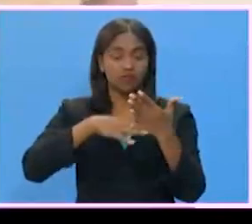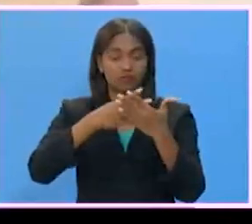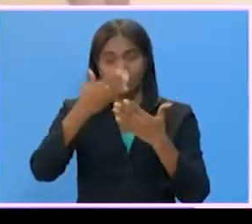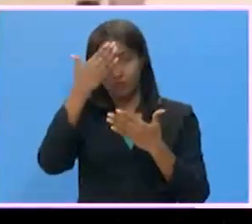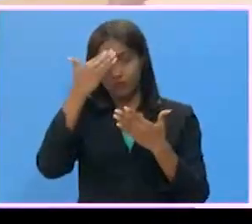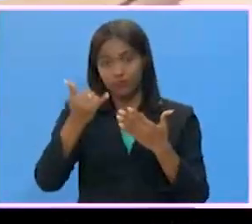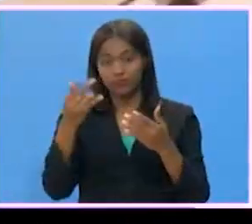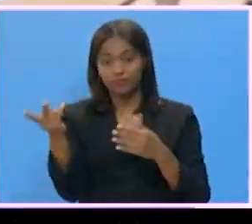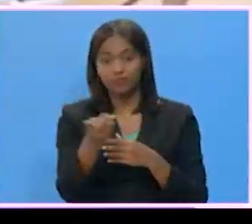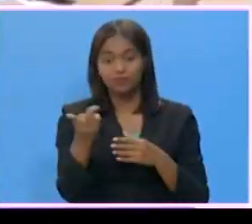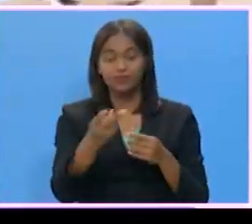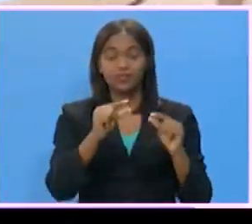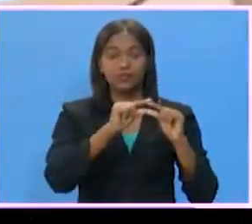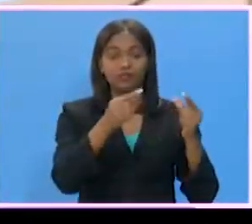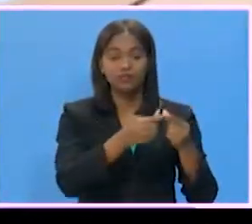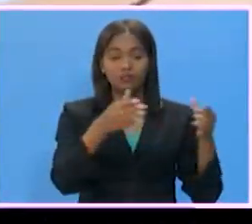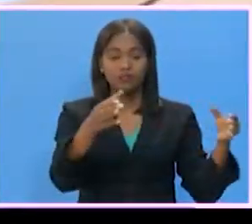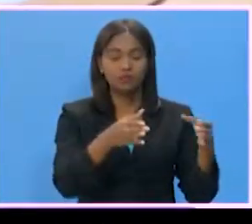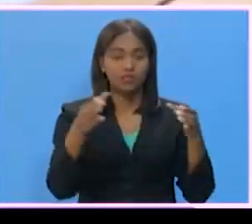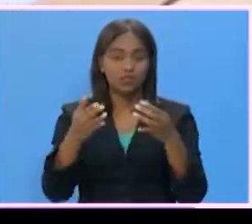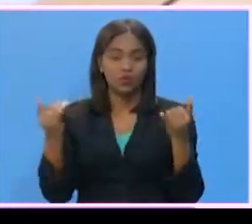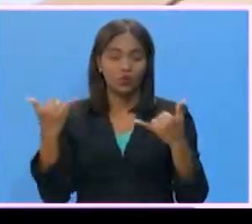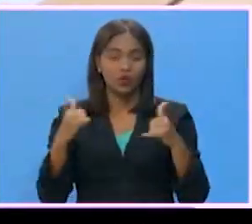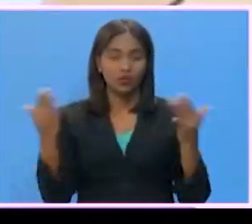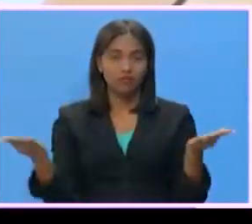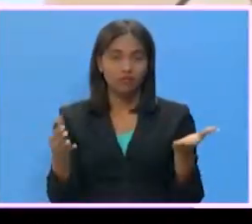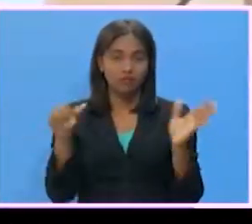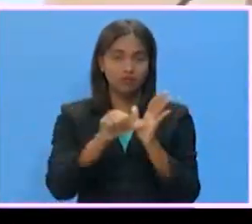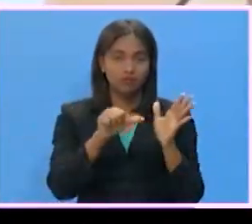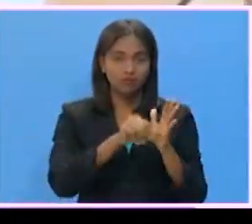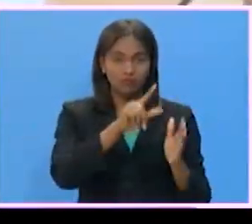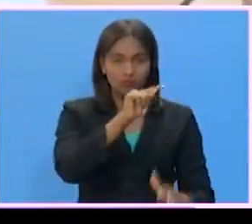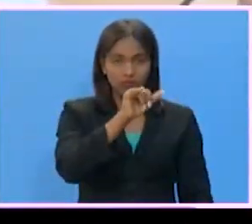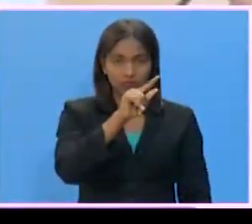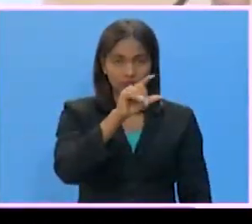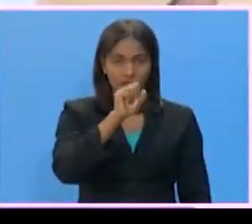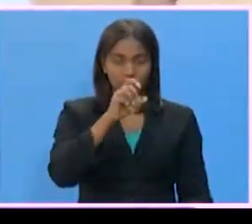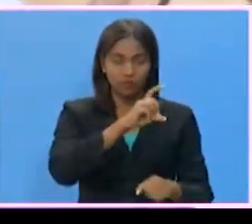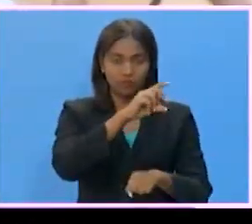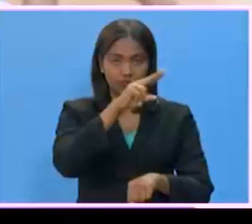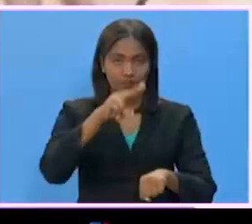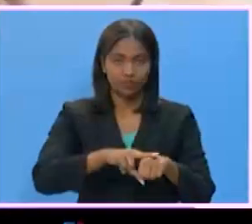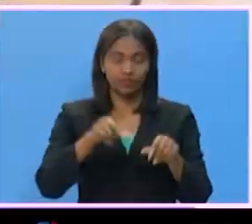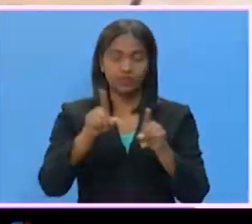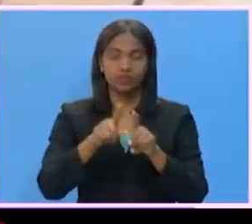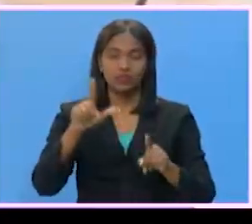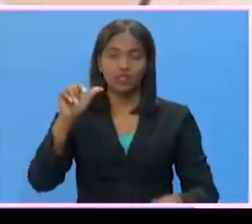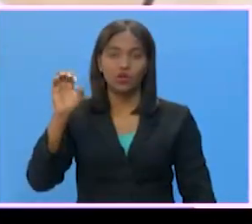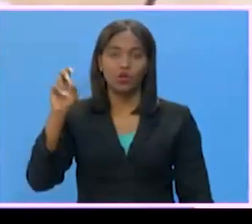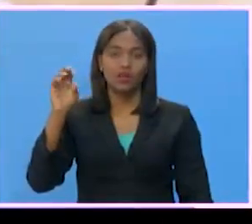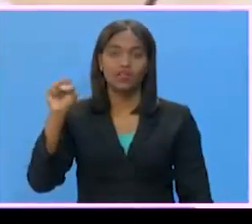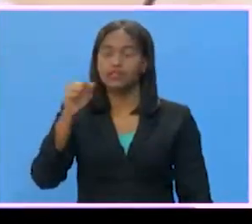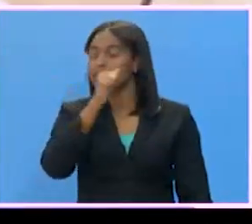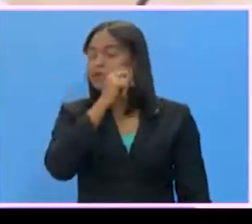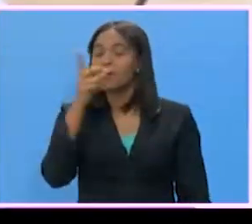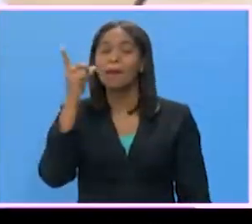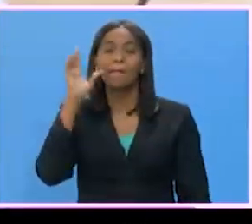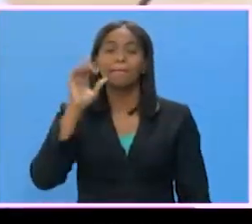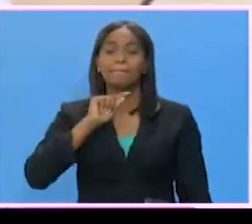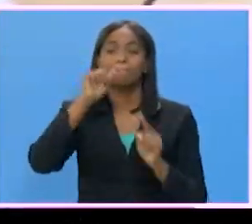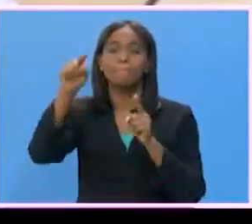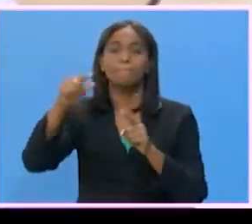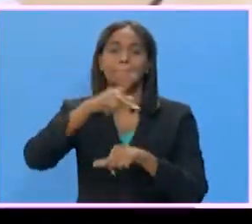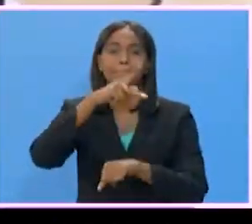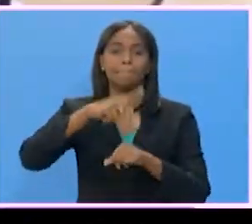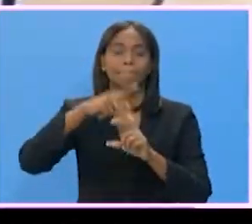porque ambas franquicias que juegan aquí en la ciudad capital, Titanes del Distrito Nacional y Leones de Santo Domingo, estarán participando en la provincia de San